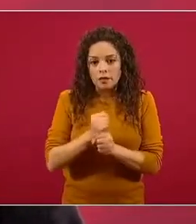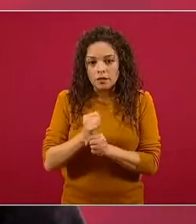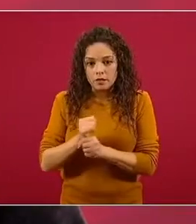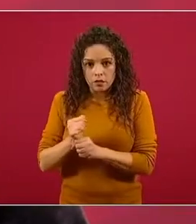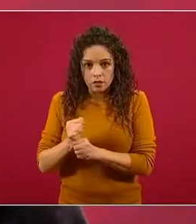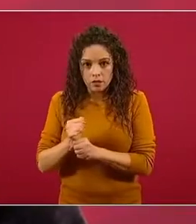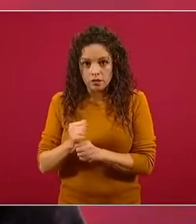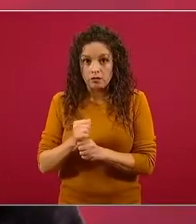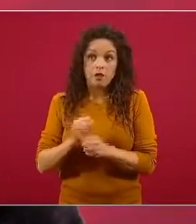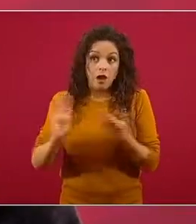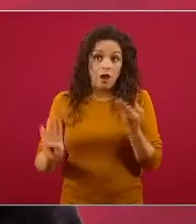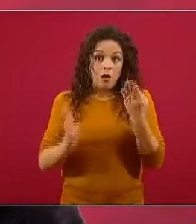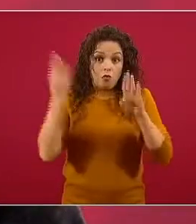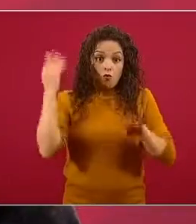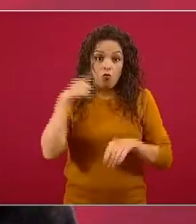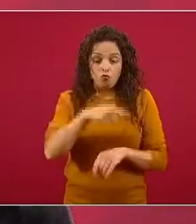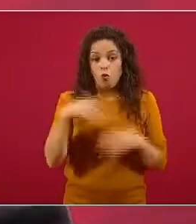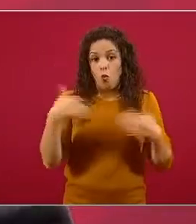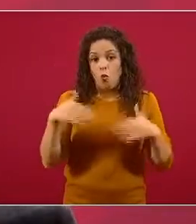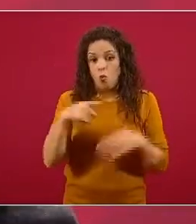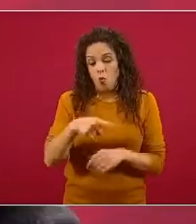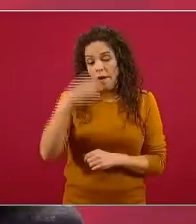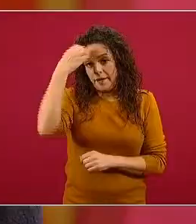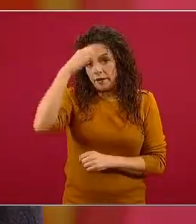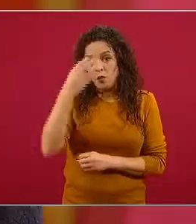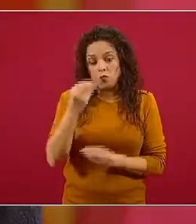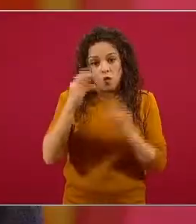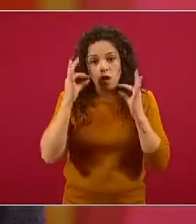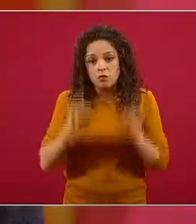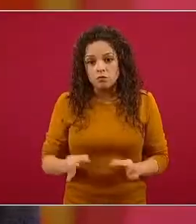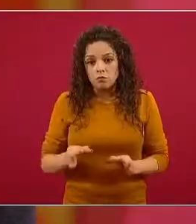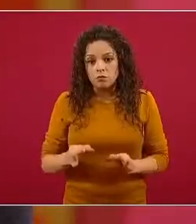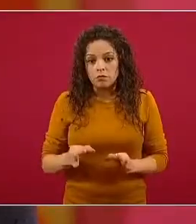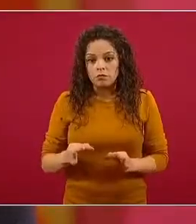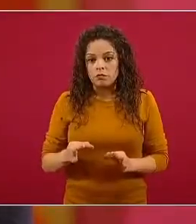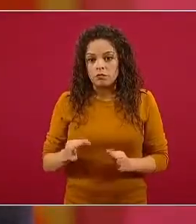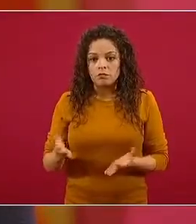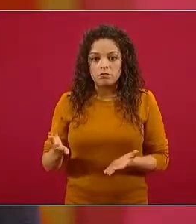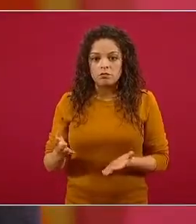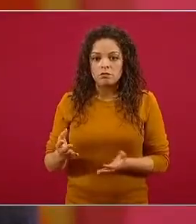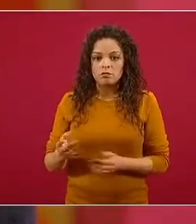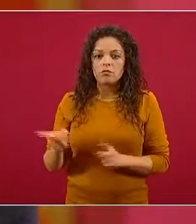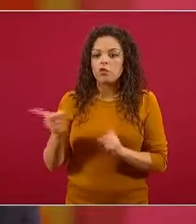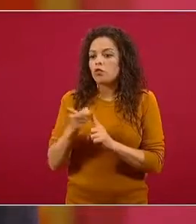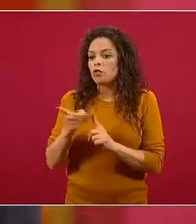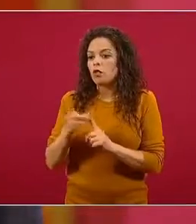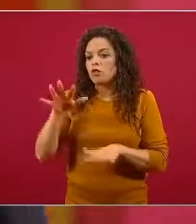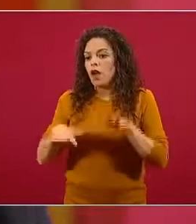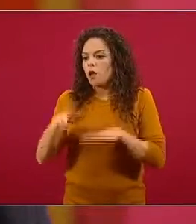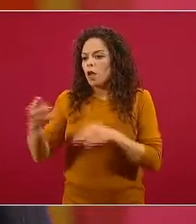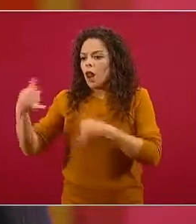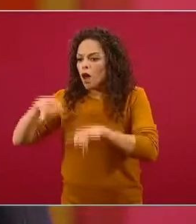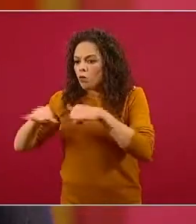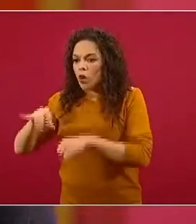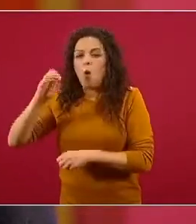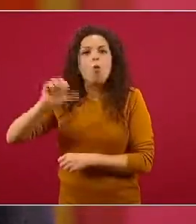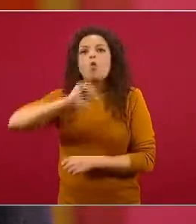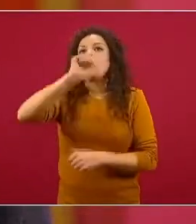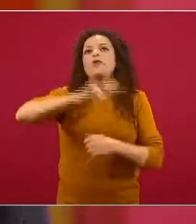nivel mundial, a veces en el país donde está el laboratorio farmacéutico, a veces es en otro país